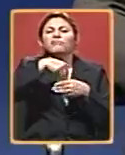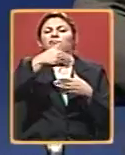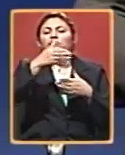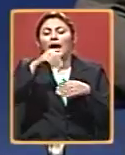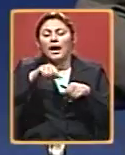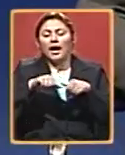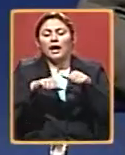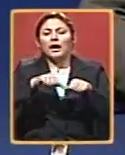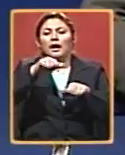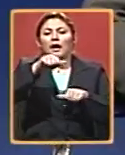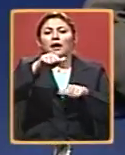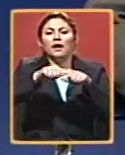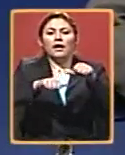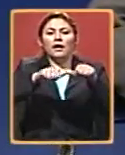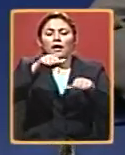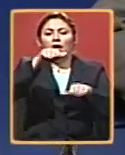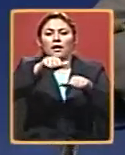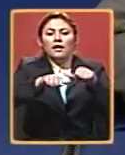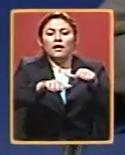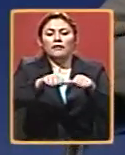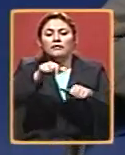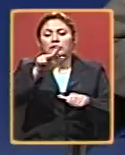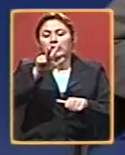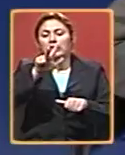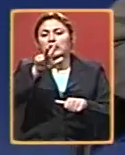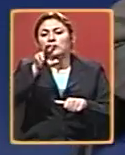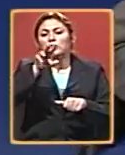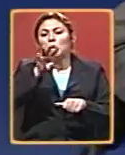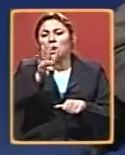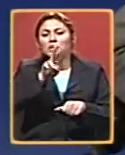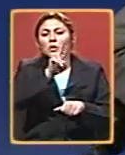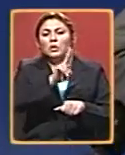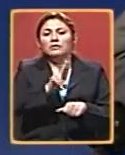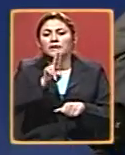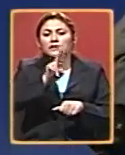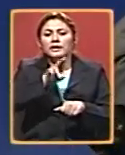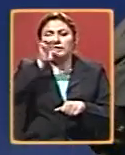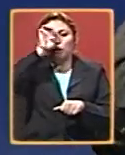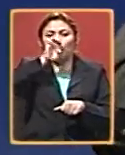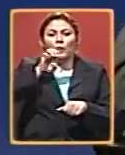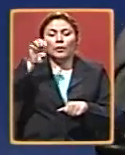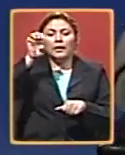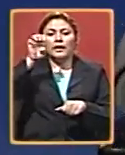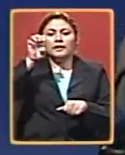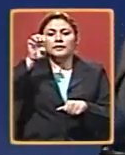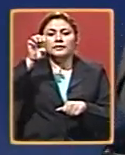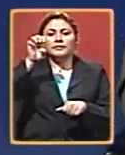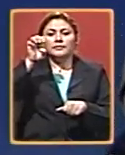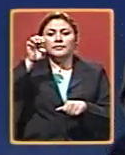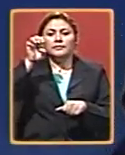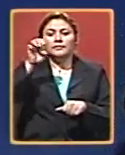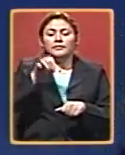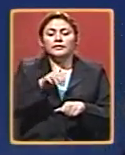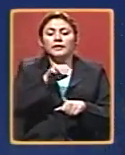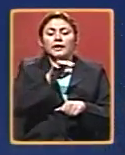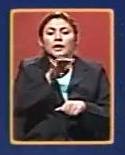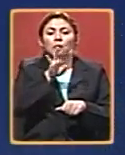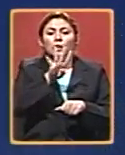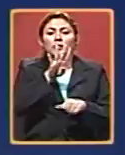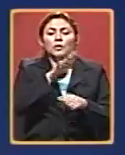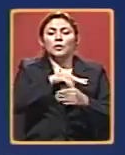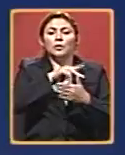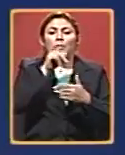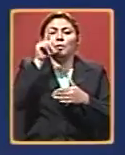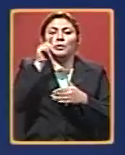esfuerzos básicamente de 4 universidades europeas y 4